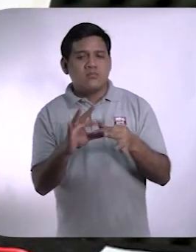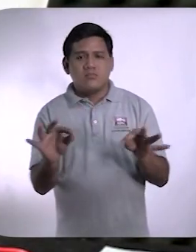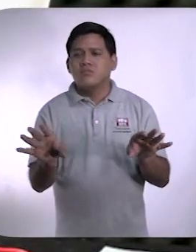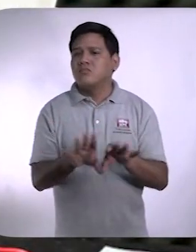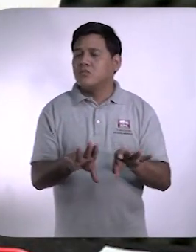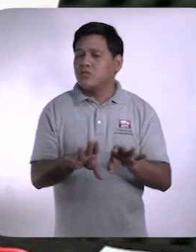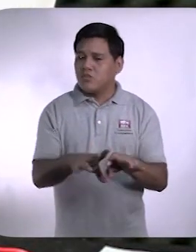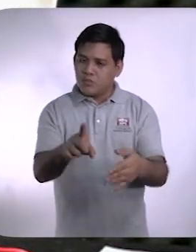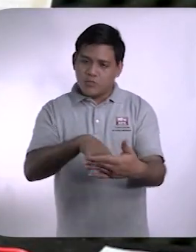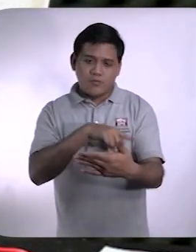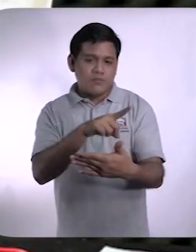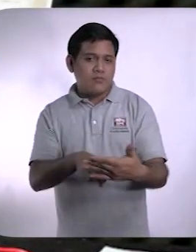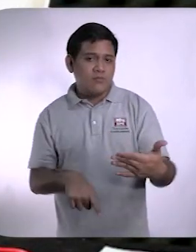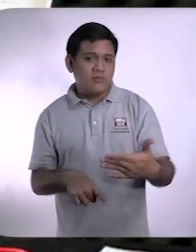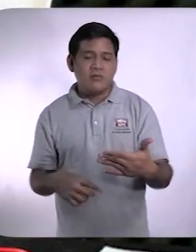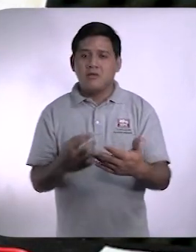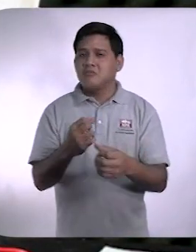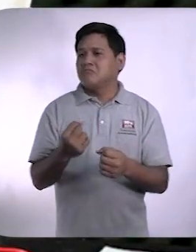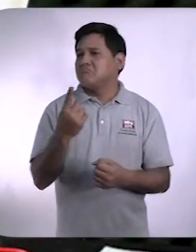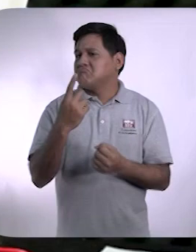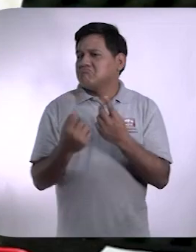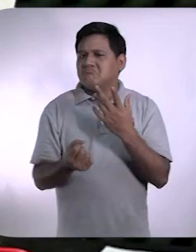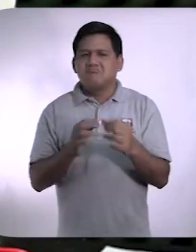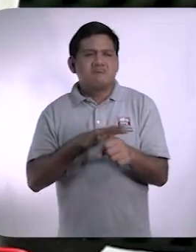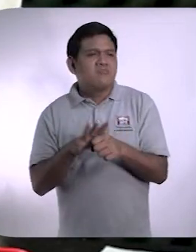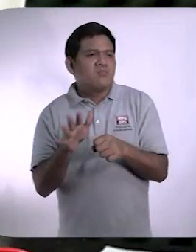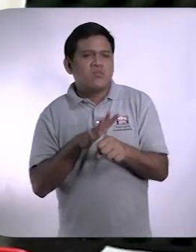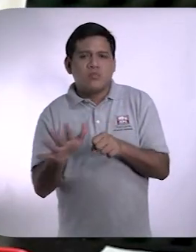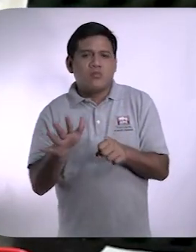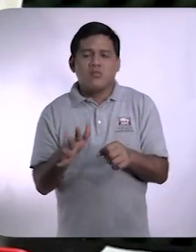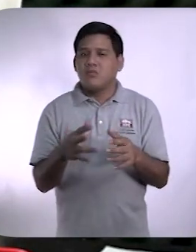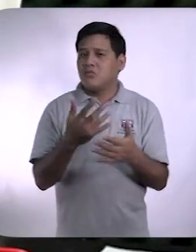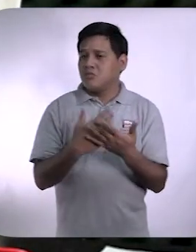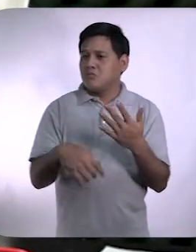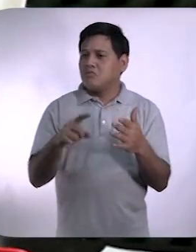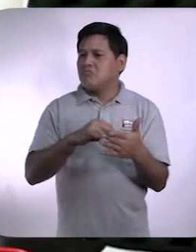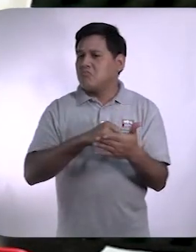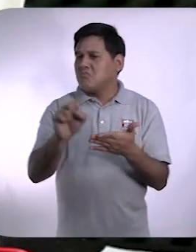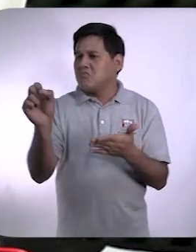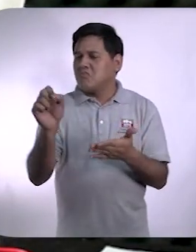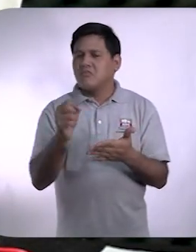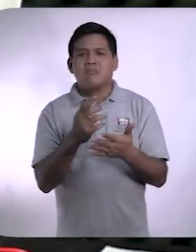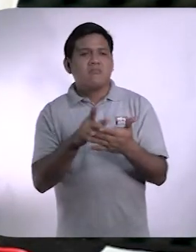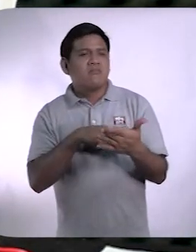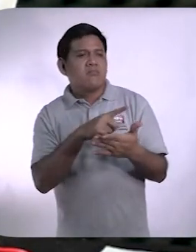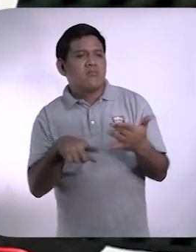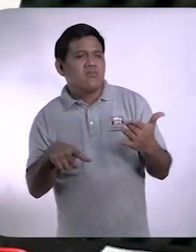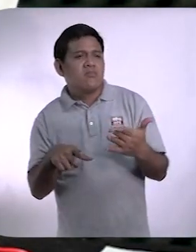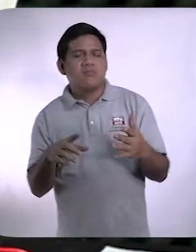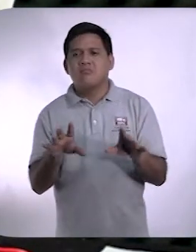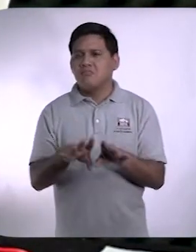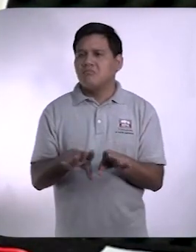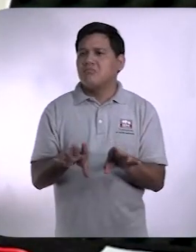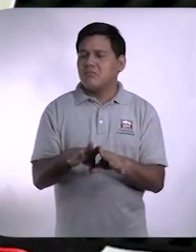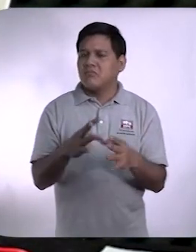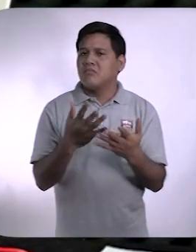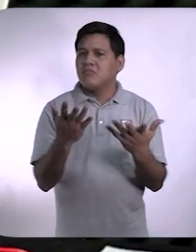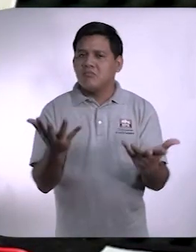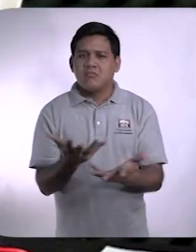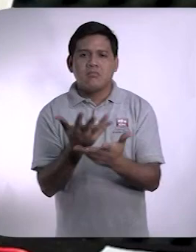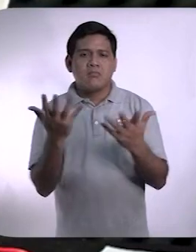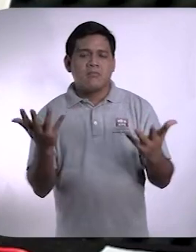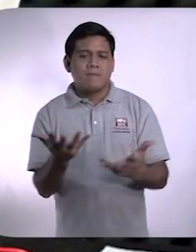votar. Cualquier marca, la marca natural con el que se conoce un voto es cuando se